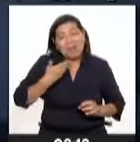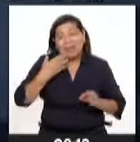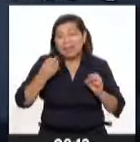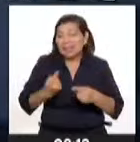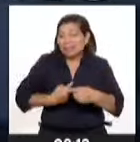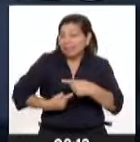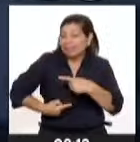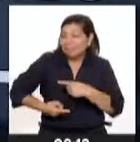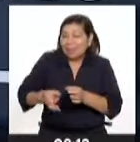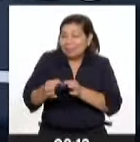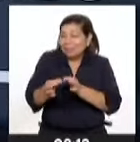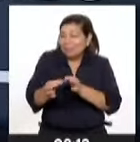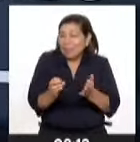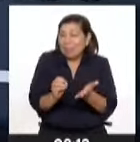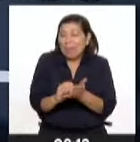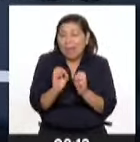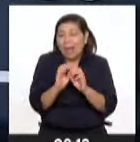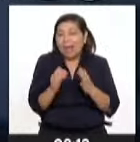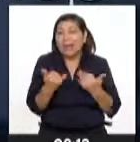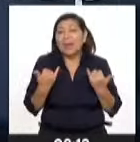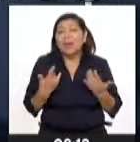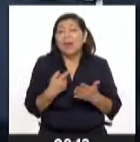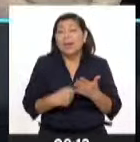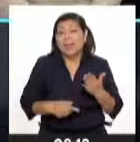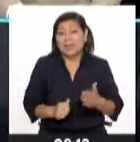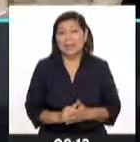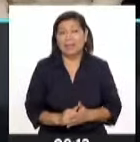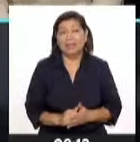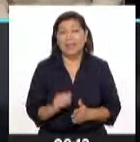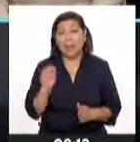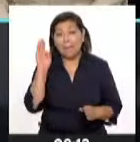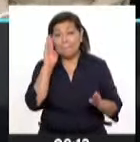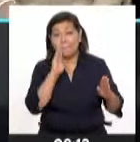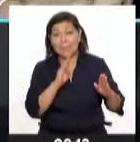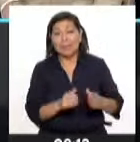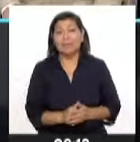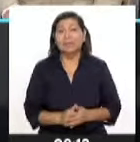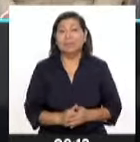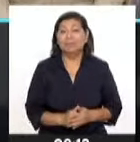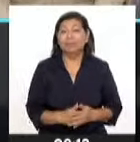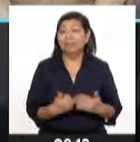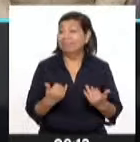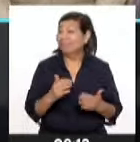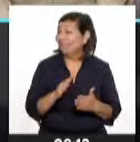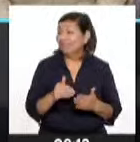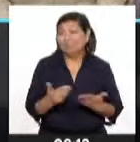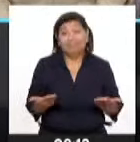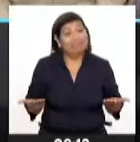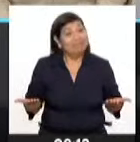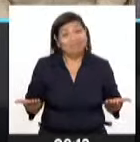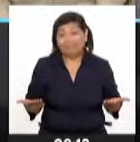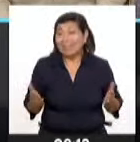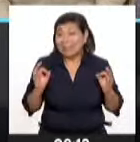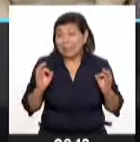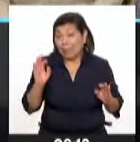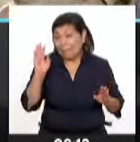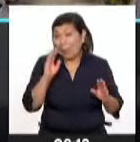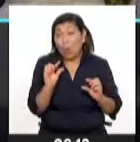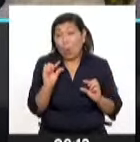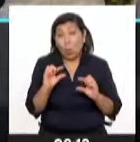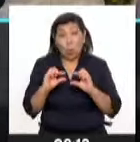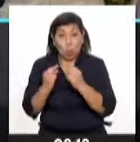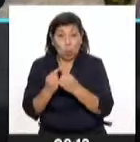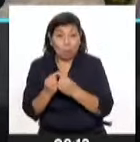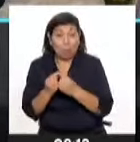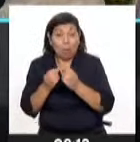para tratar de llamar un poco la atención, porque es algo que nos preocupa a todos. Bueno, en realidad no a todos, porque es algo que preocupa solamente a